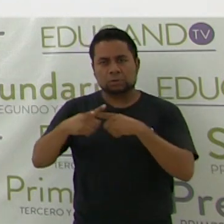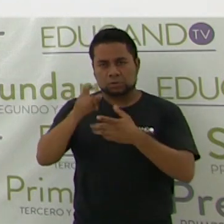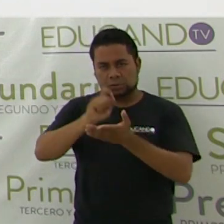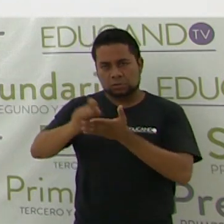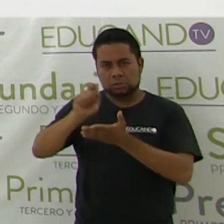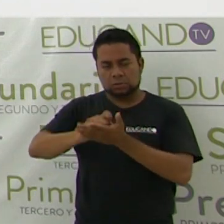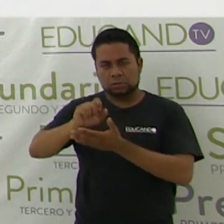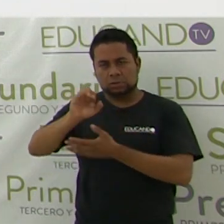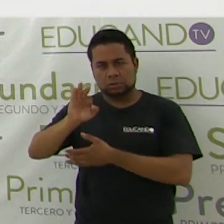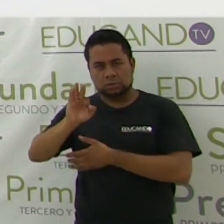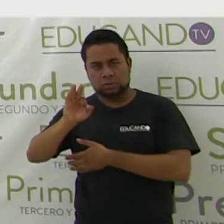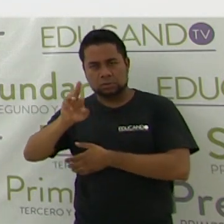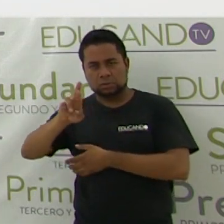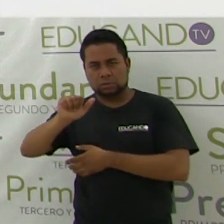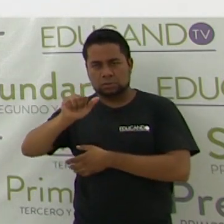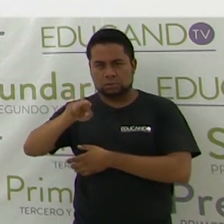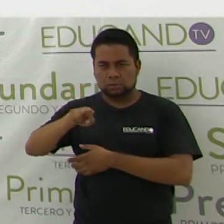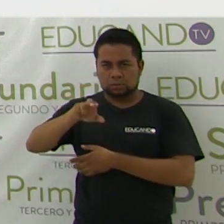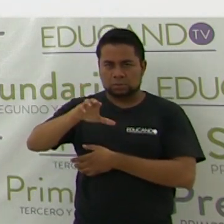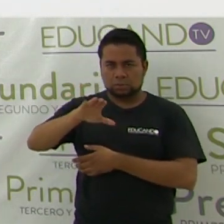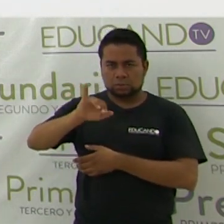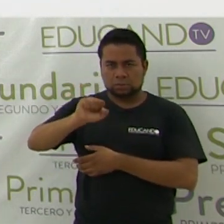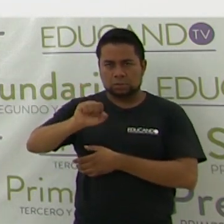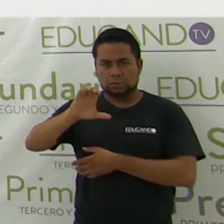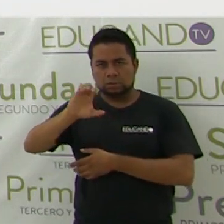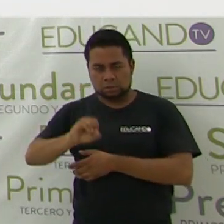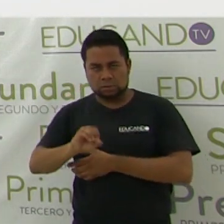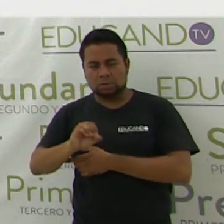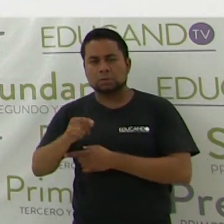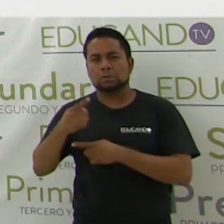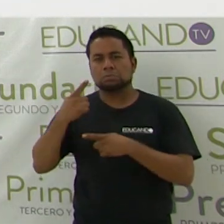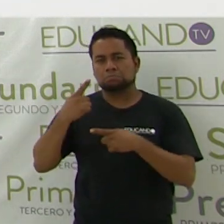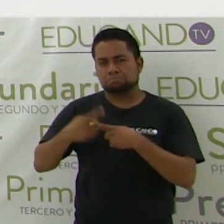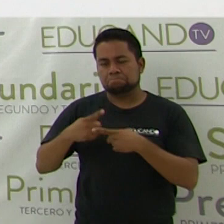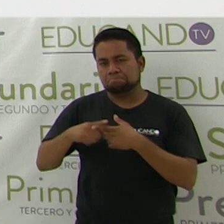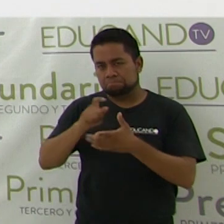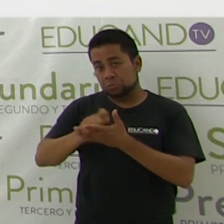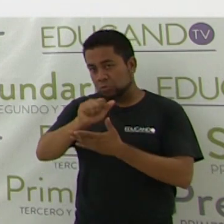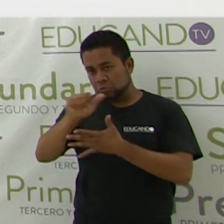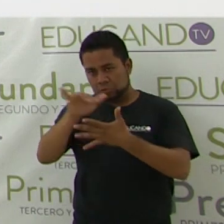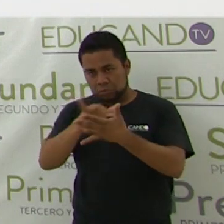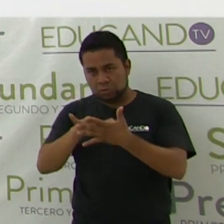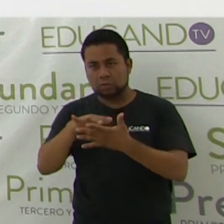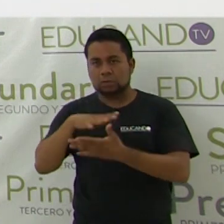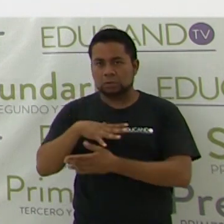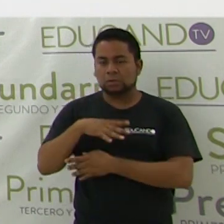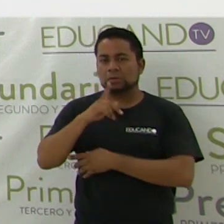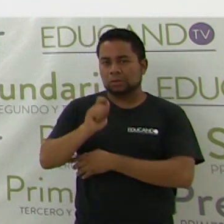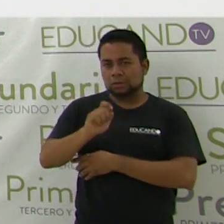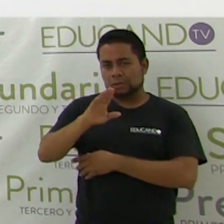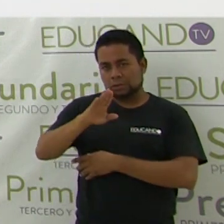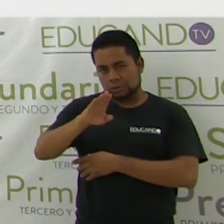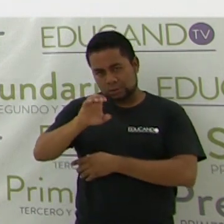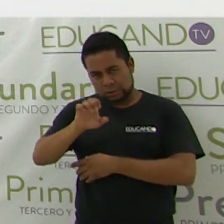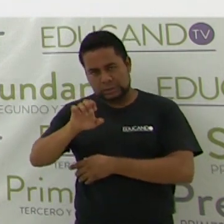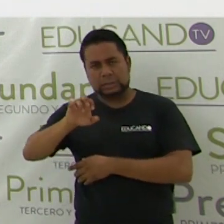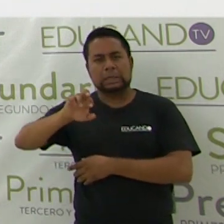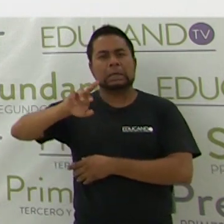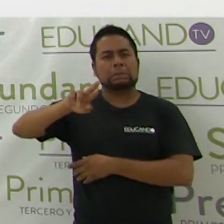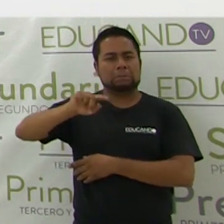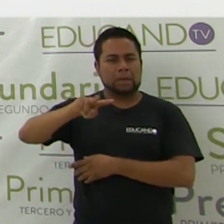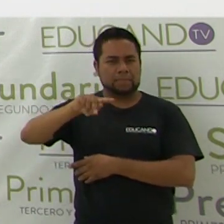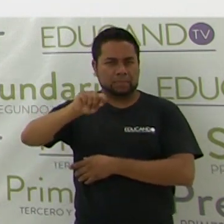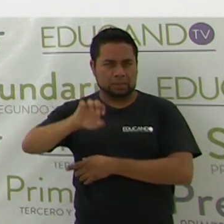Francisco Ayala y se llama La Invención del Quijote. Un texto más que se llama Cervantes y el Quijote.